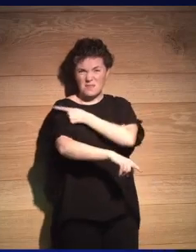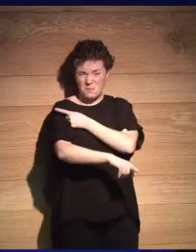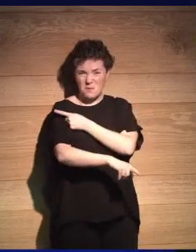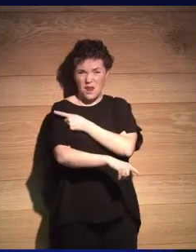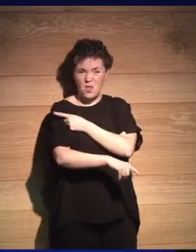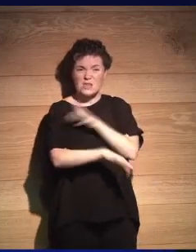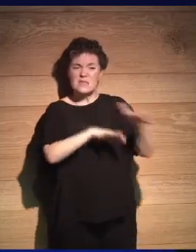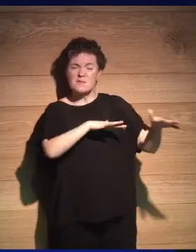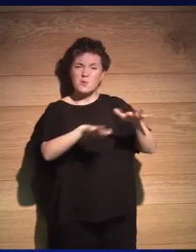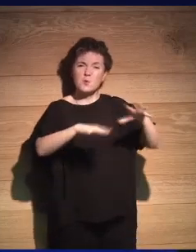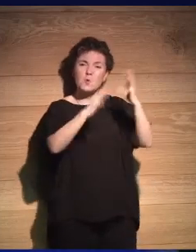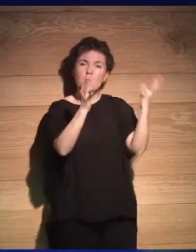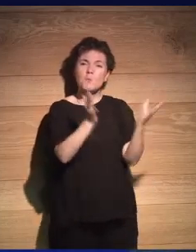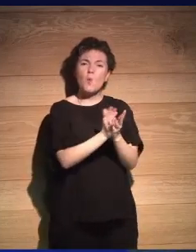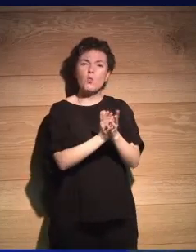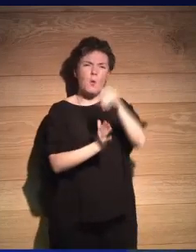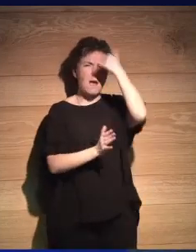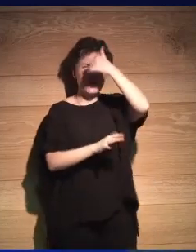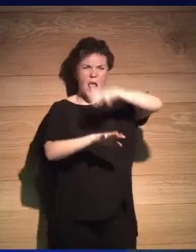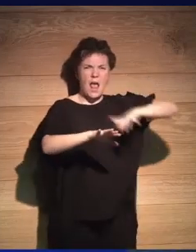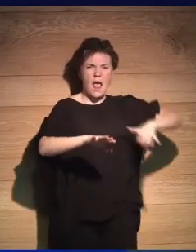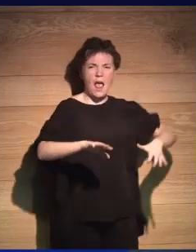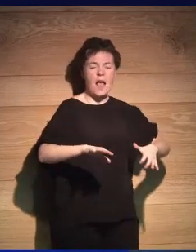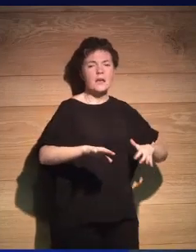que se han movido en un mundo completamente